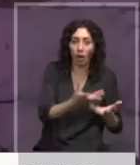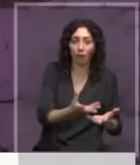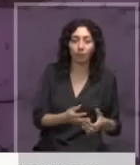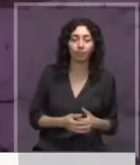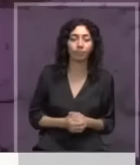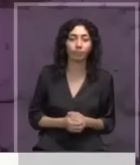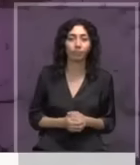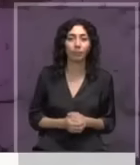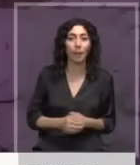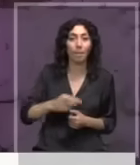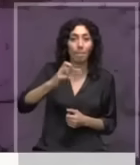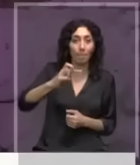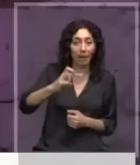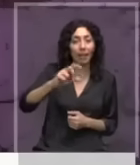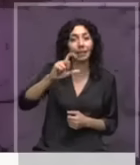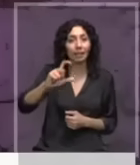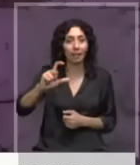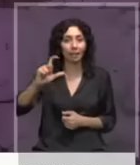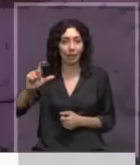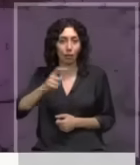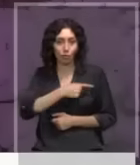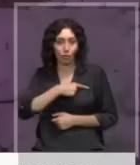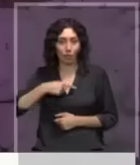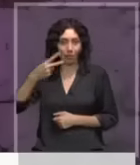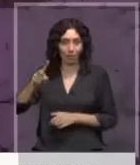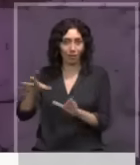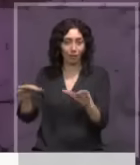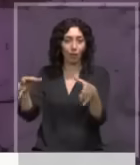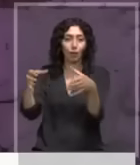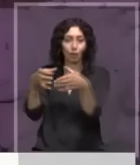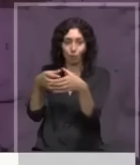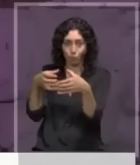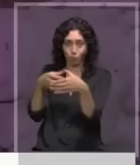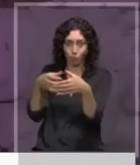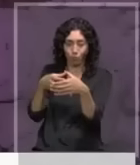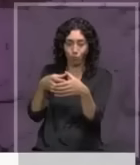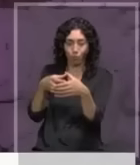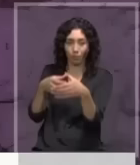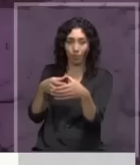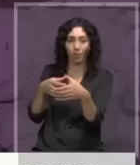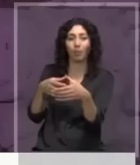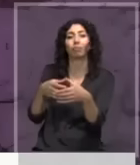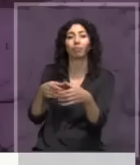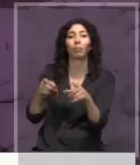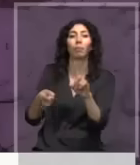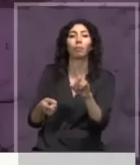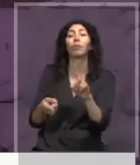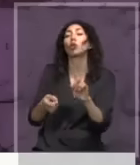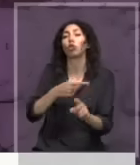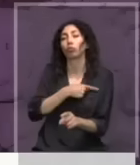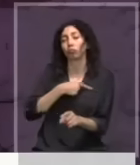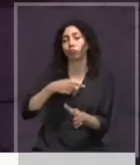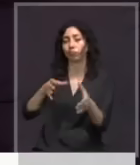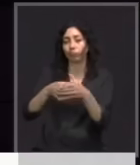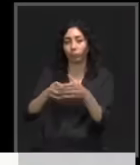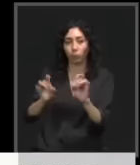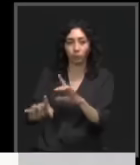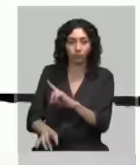Tres letras, PCC, las siglas del primer comando de la capital.